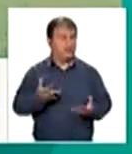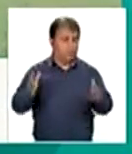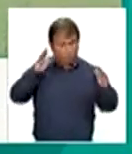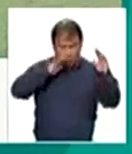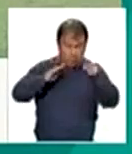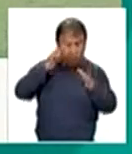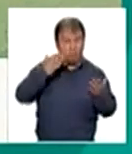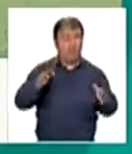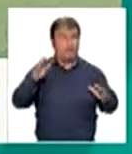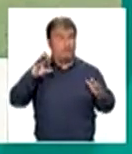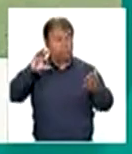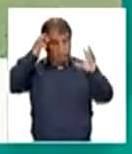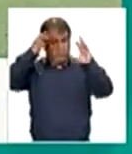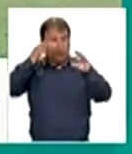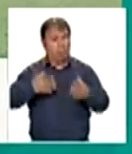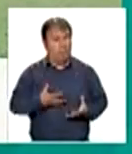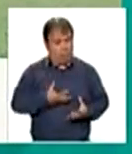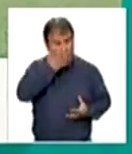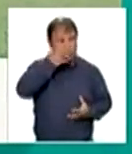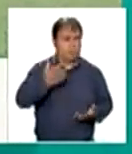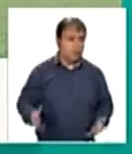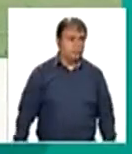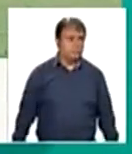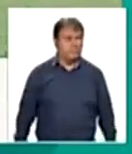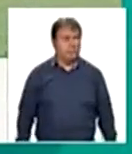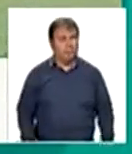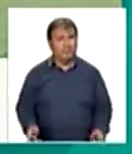confundido, algo molesto, ¿no?